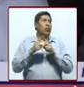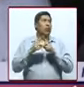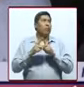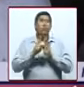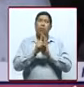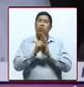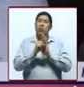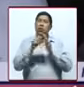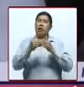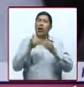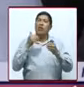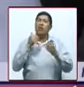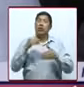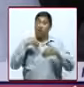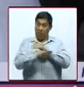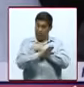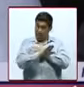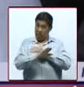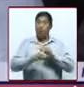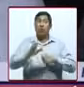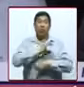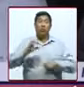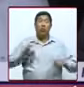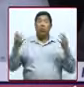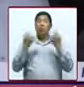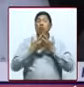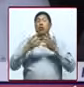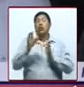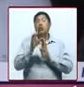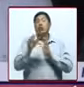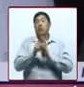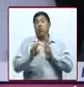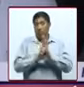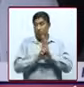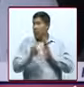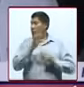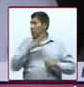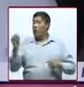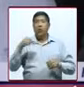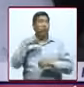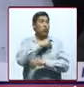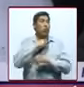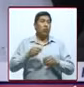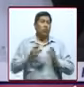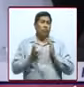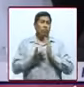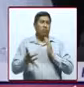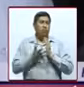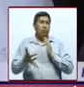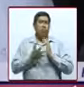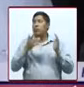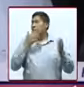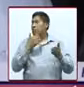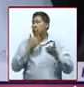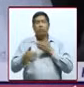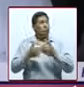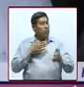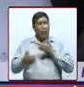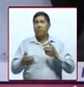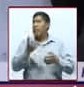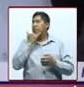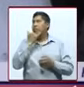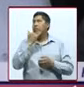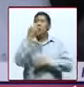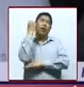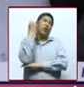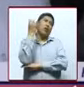los minutos antes de ingresar a la Comisión Mixta de Constitución que hemos estado susceptibles, a pesar de que